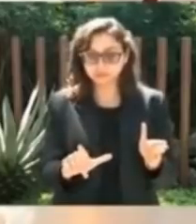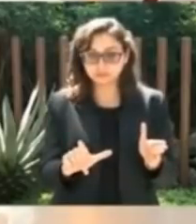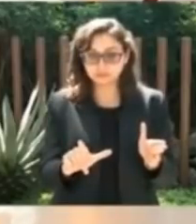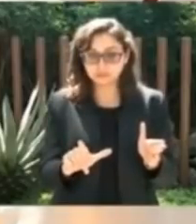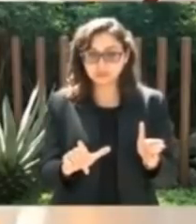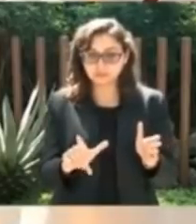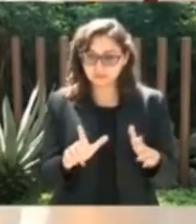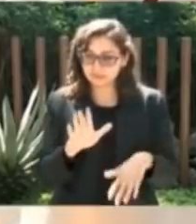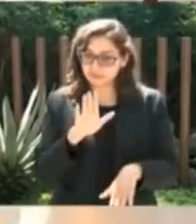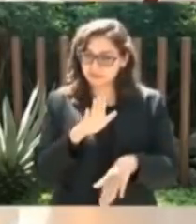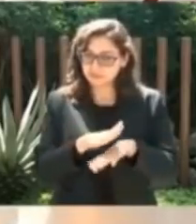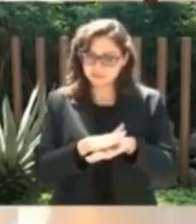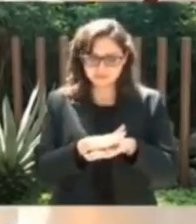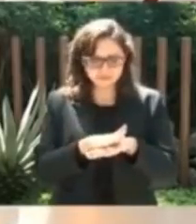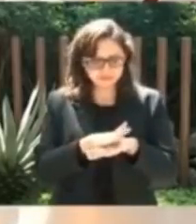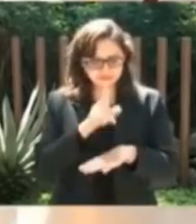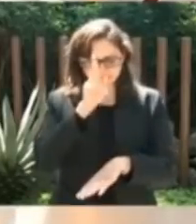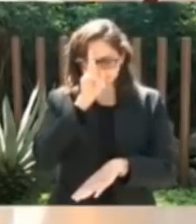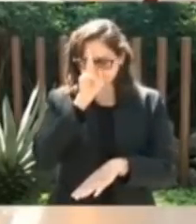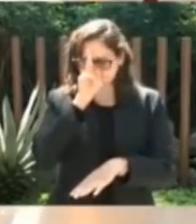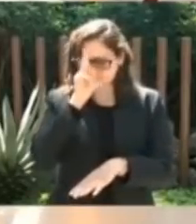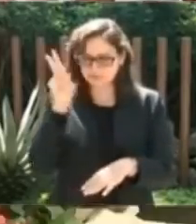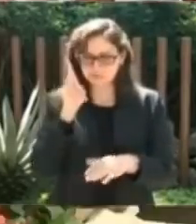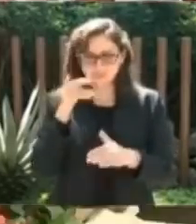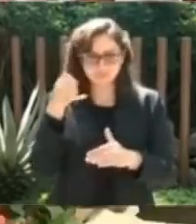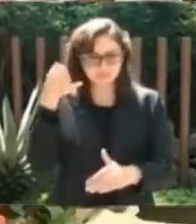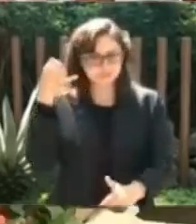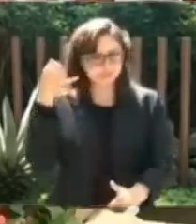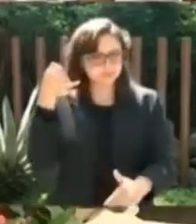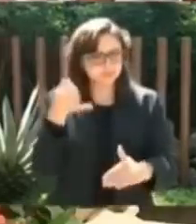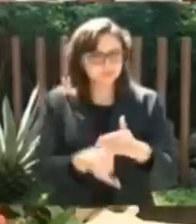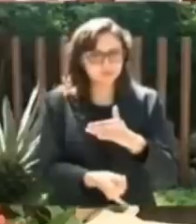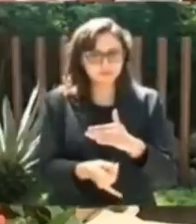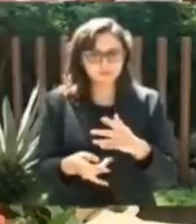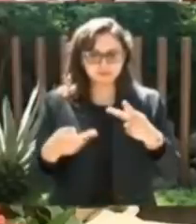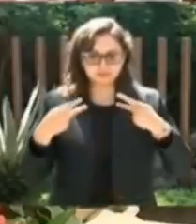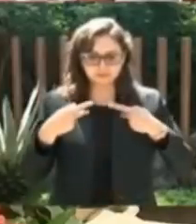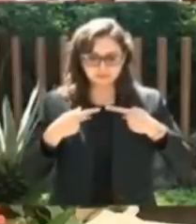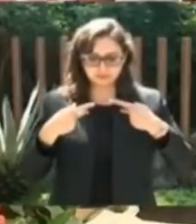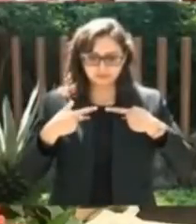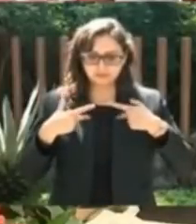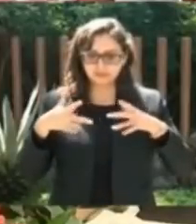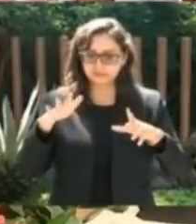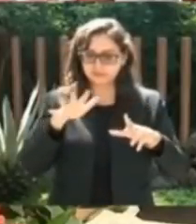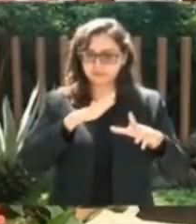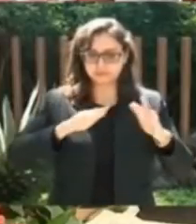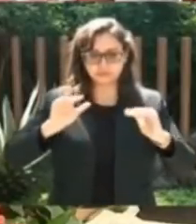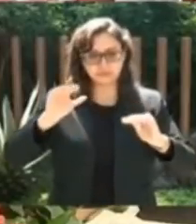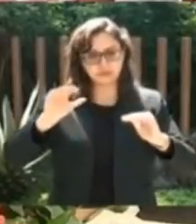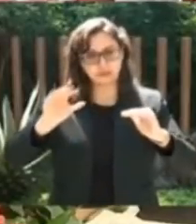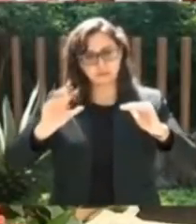se profundizó como nunca la desigualdad social en México.